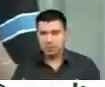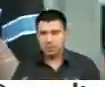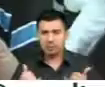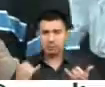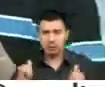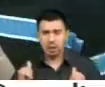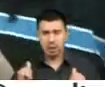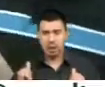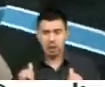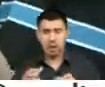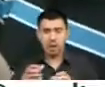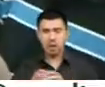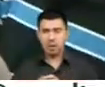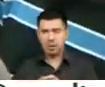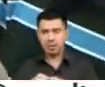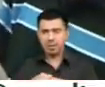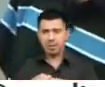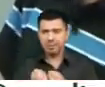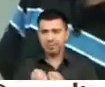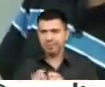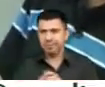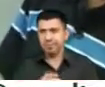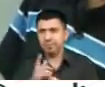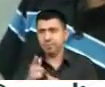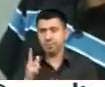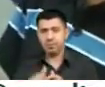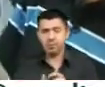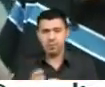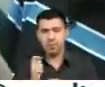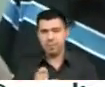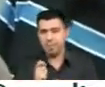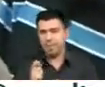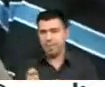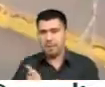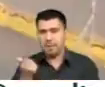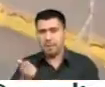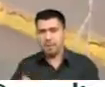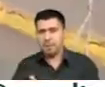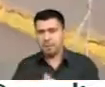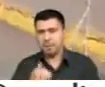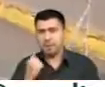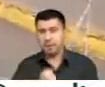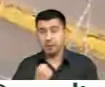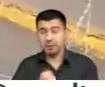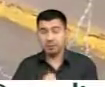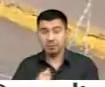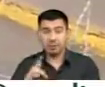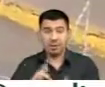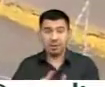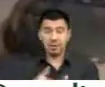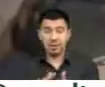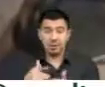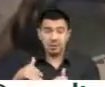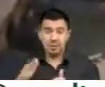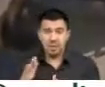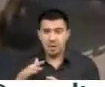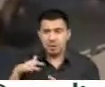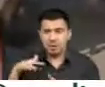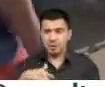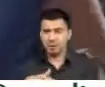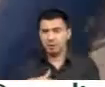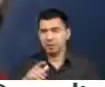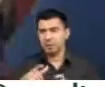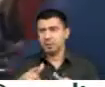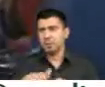de gremios productivos no tienen cómo pagar las primas de los trabajadores, que cada día las deudas se agobian más al sector, que la situación